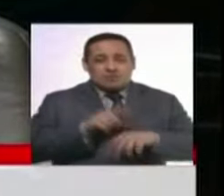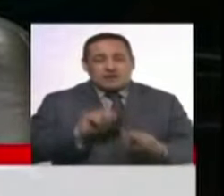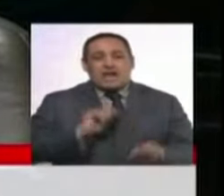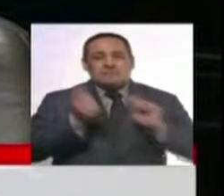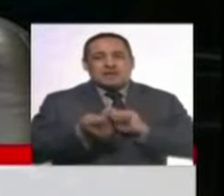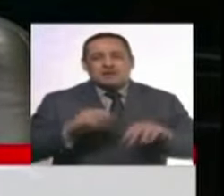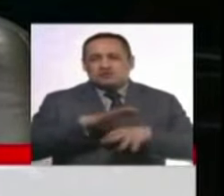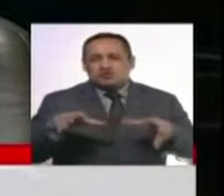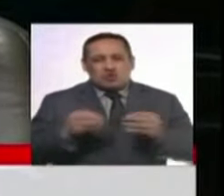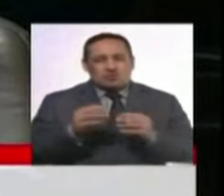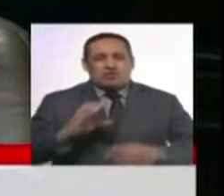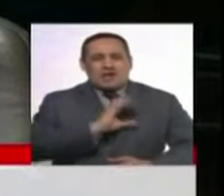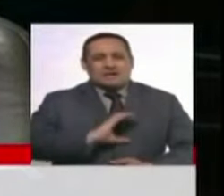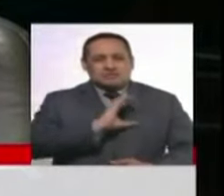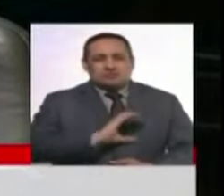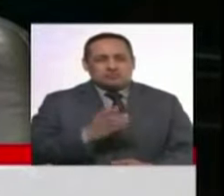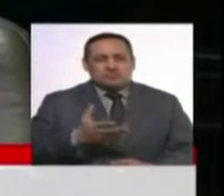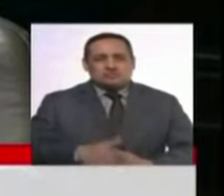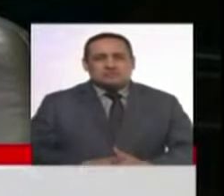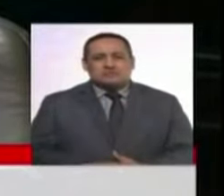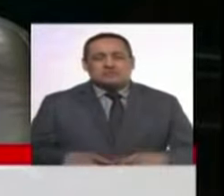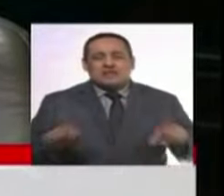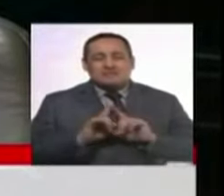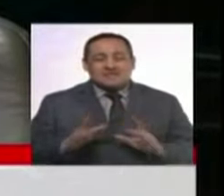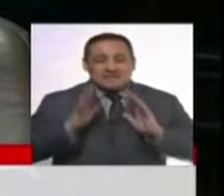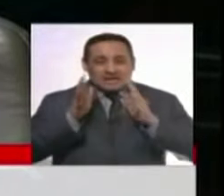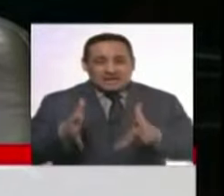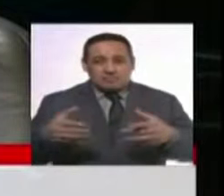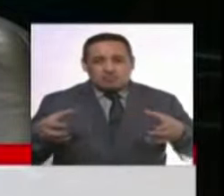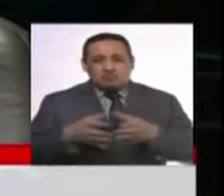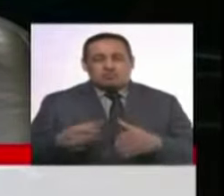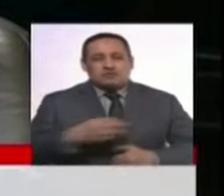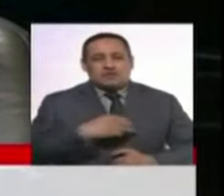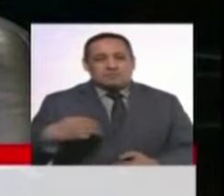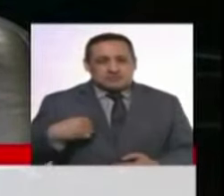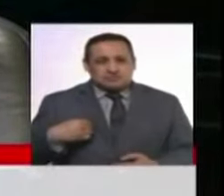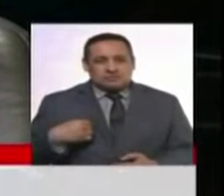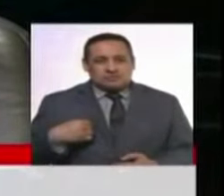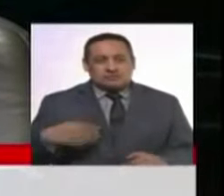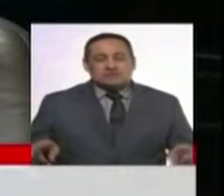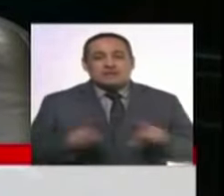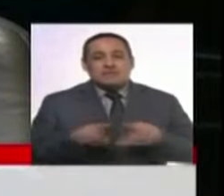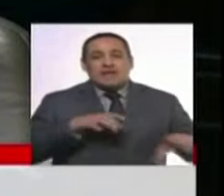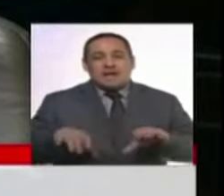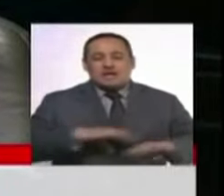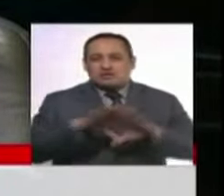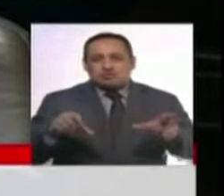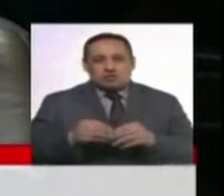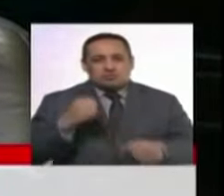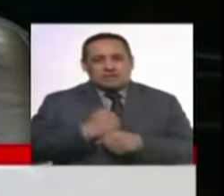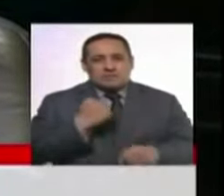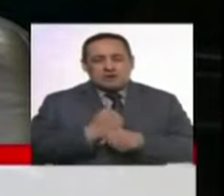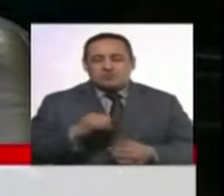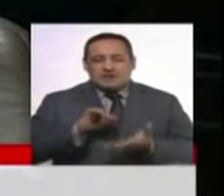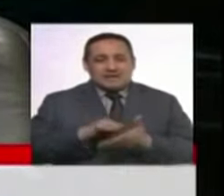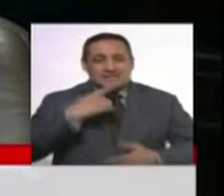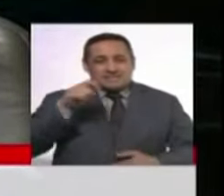cambiar esa actitud dejemos que El Ejecutivo haga todas las acciones que